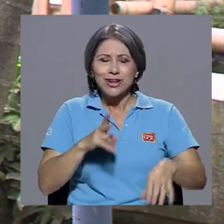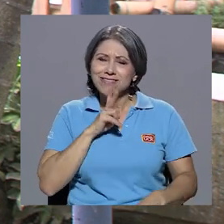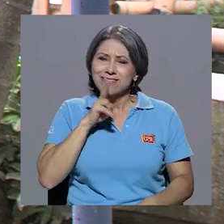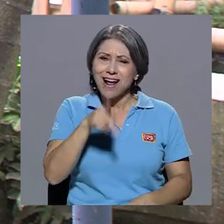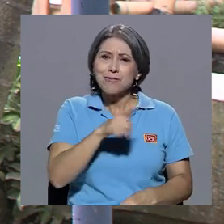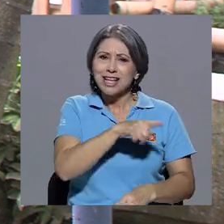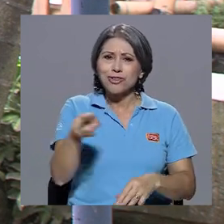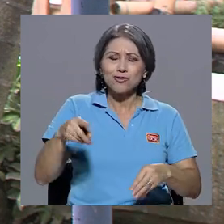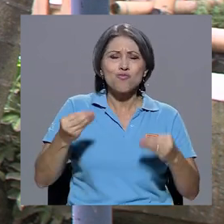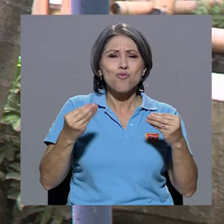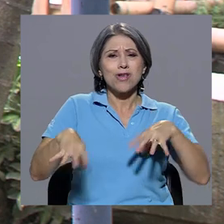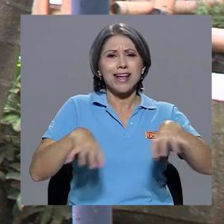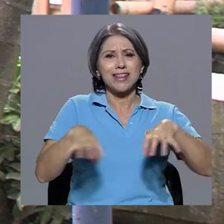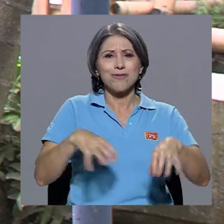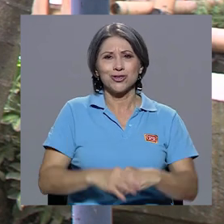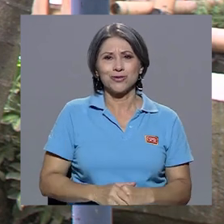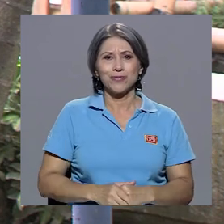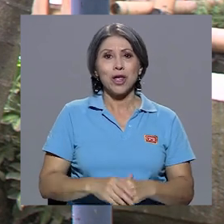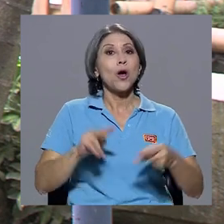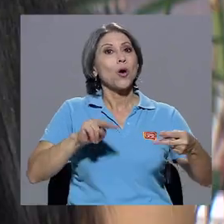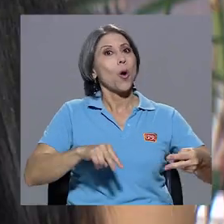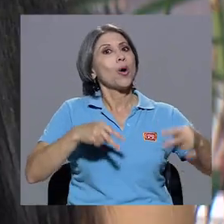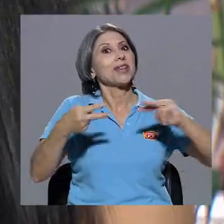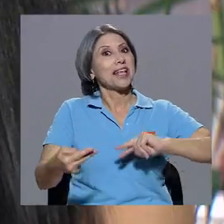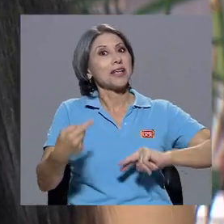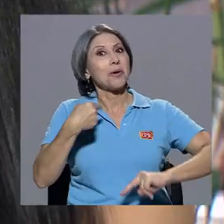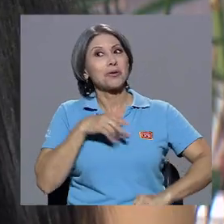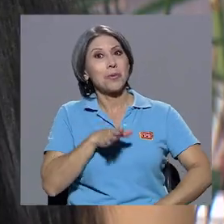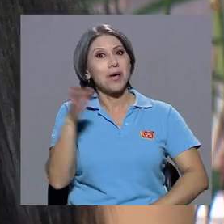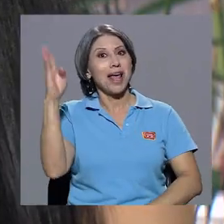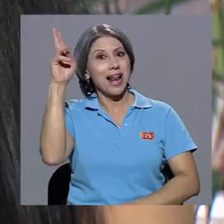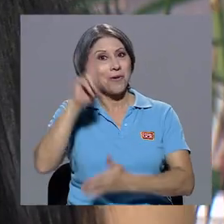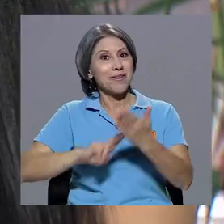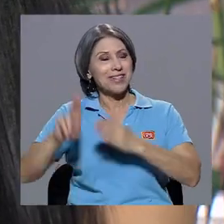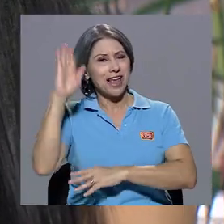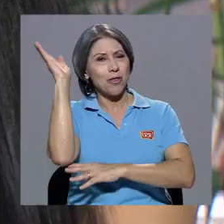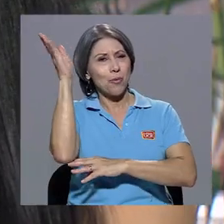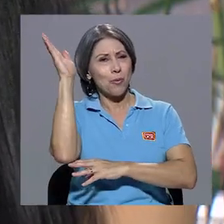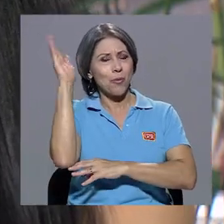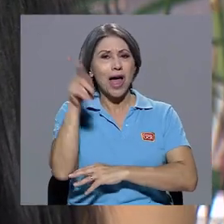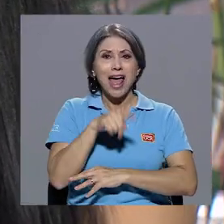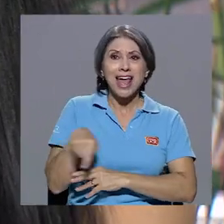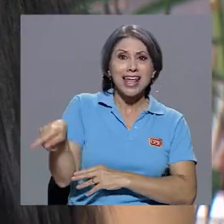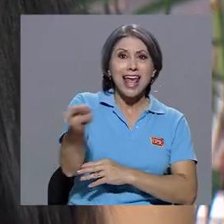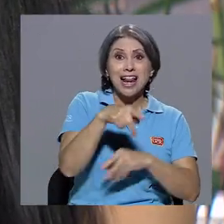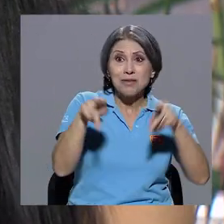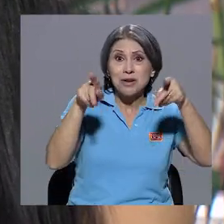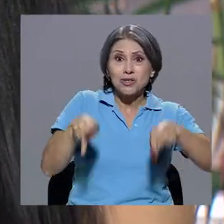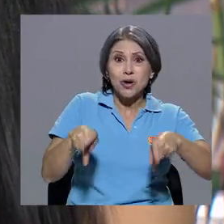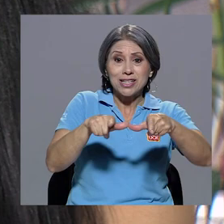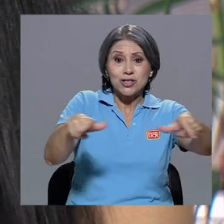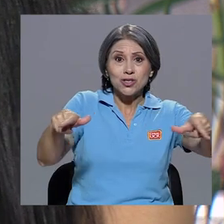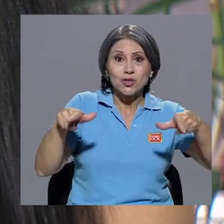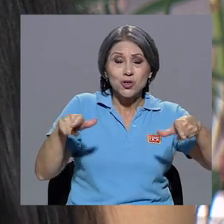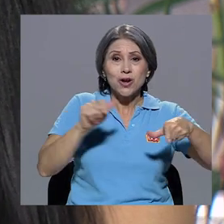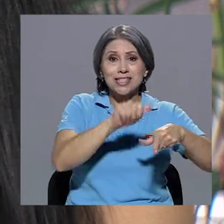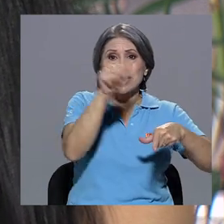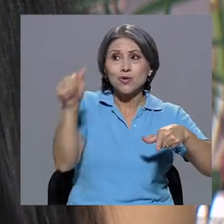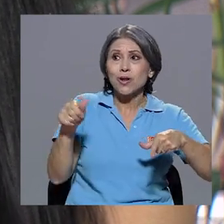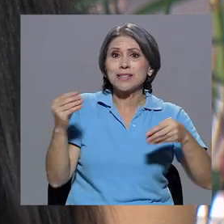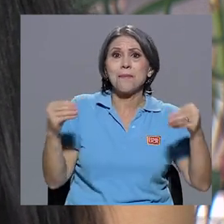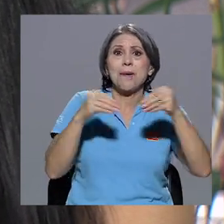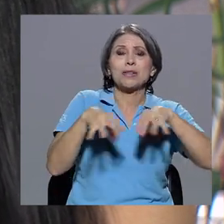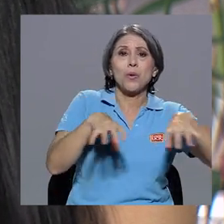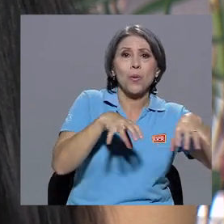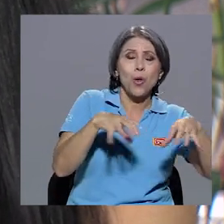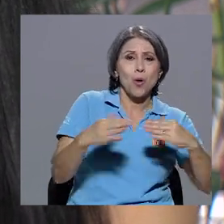activos. Y un contraste cuando doy estas charlas en la universidad es que veo mucho más jovialidad a veces en los centenarios de las Zonas Azules que muchos jóvenes universitarios. Eso es bastante